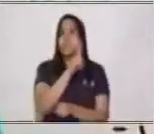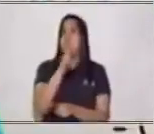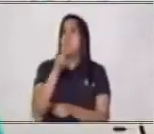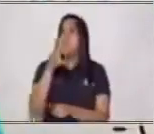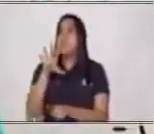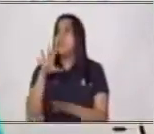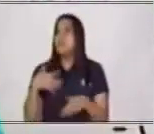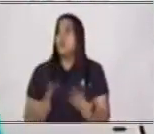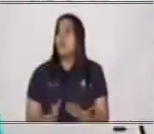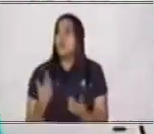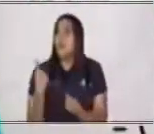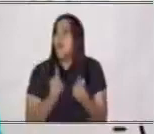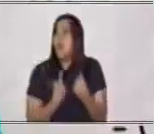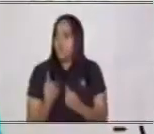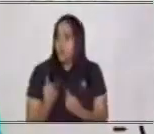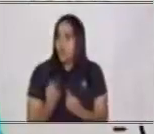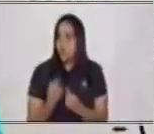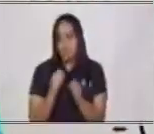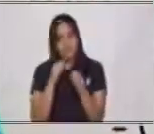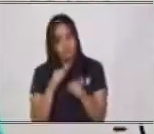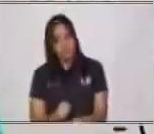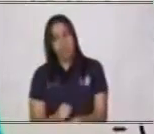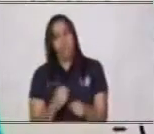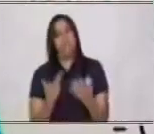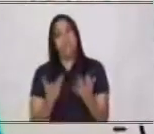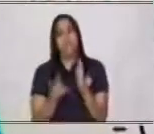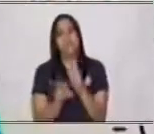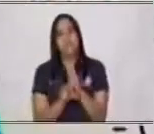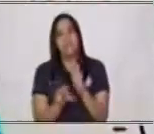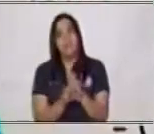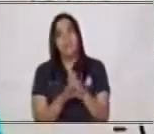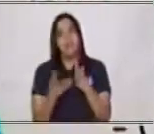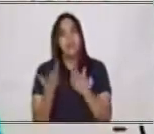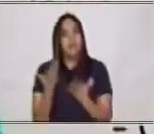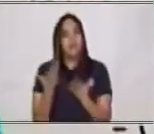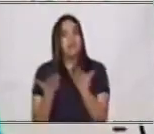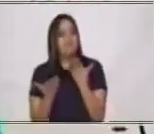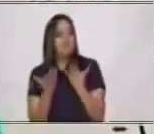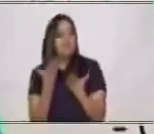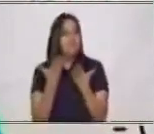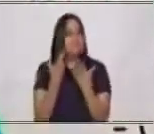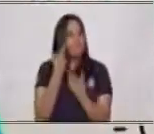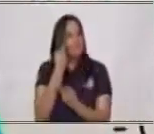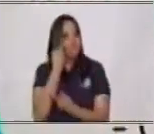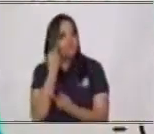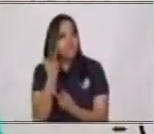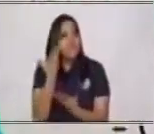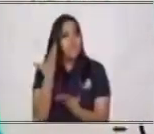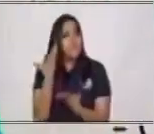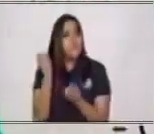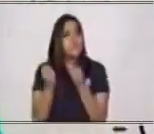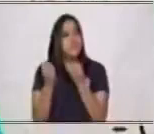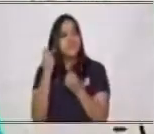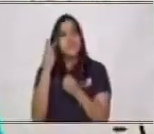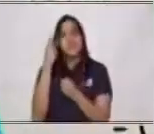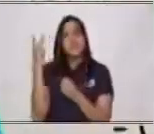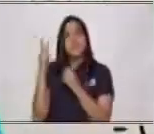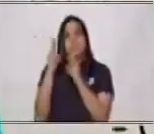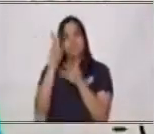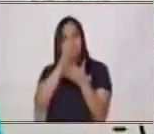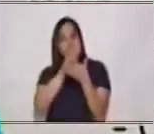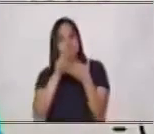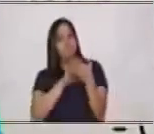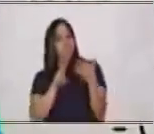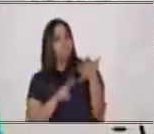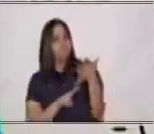125? Podemos ir tanteando, podemos ir haciendo un cálculo aleatorio para